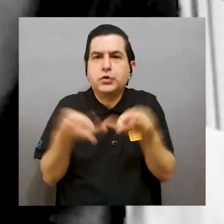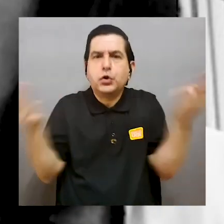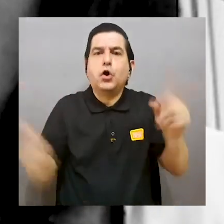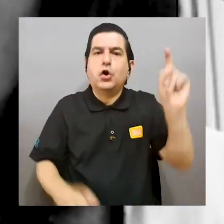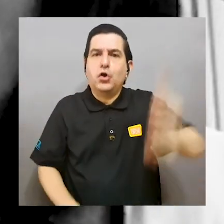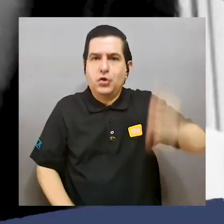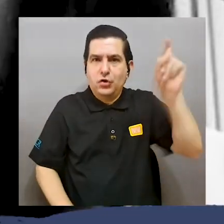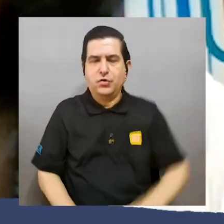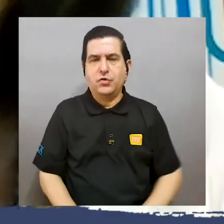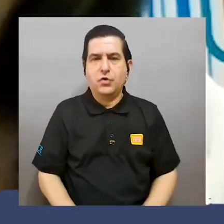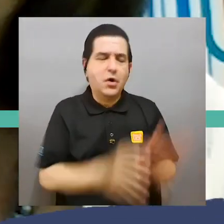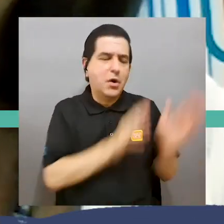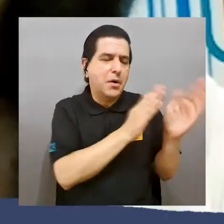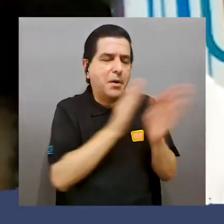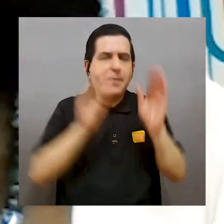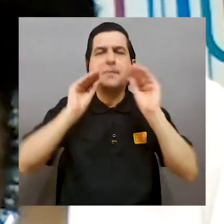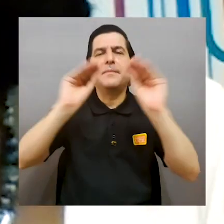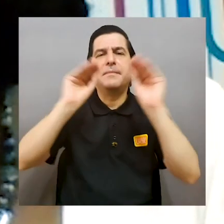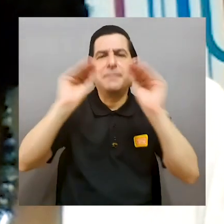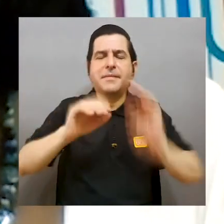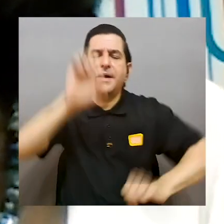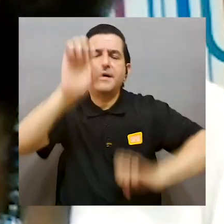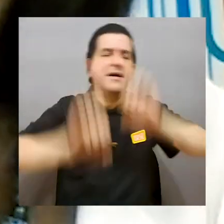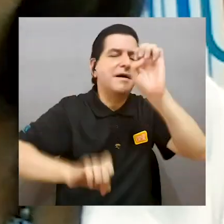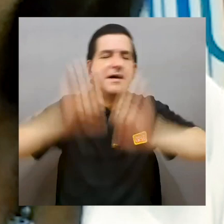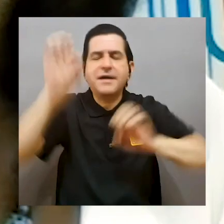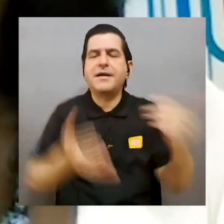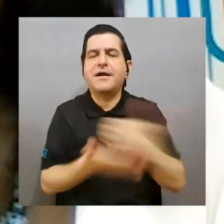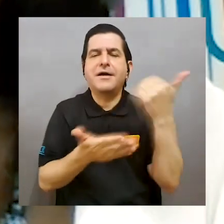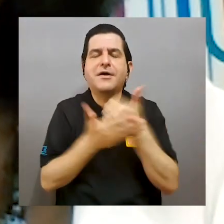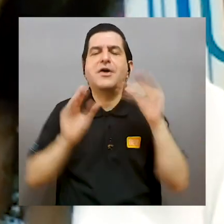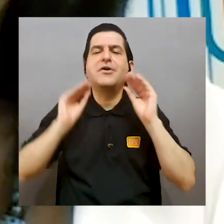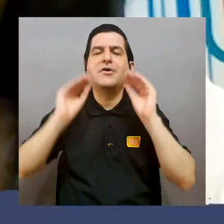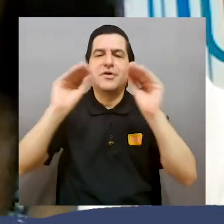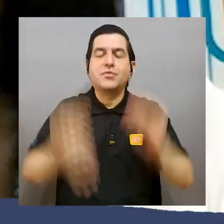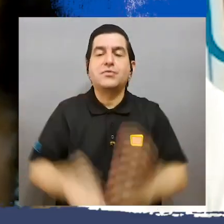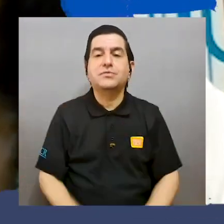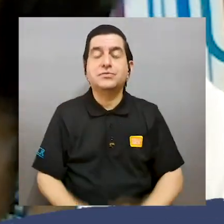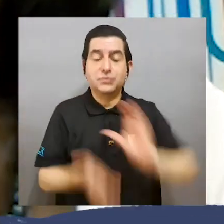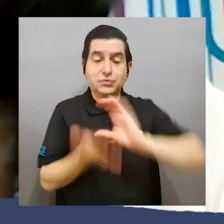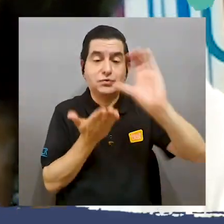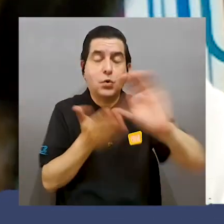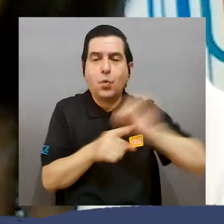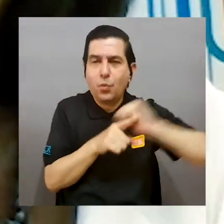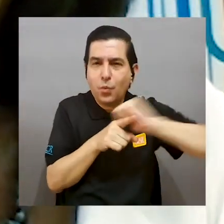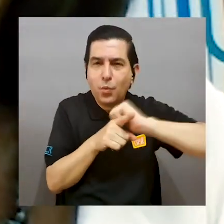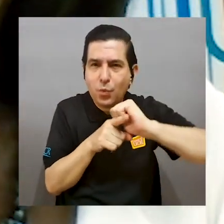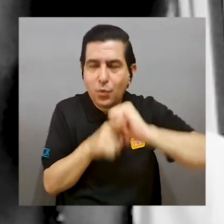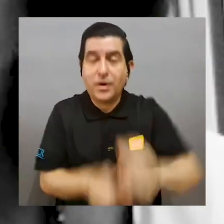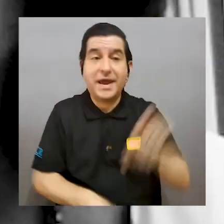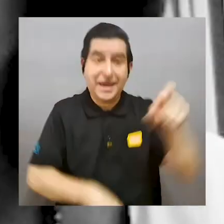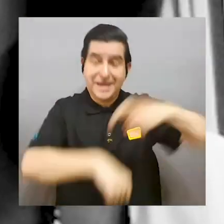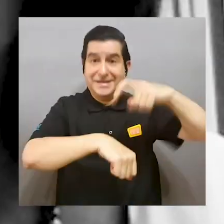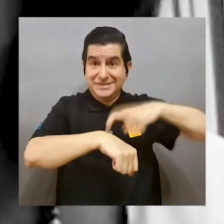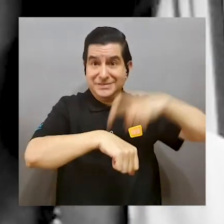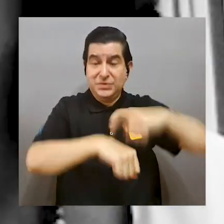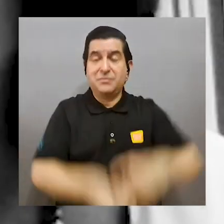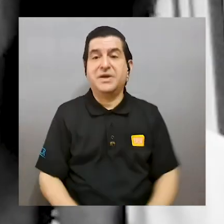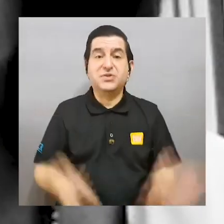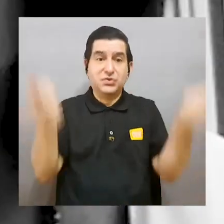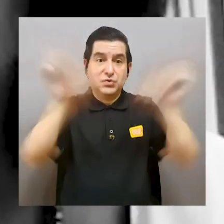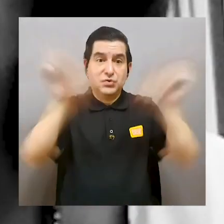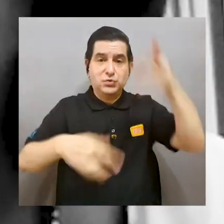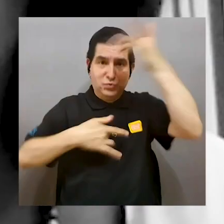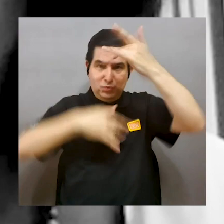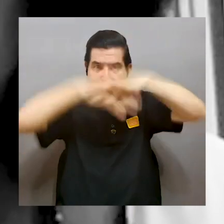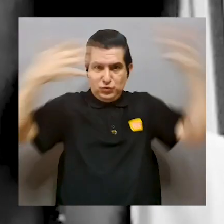los materiales necesarios, el planeamiento didáctico, la evaluación, recursos didácticos y cursos de capacitación. Estábamos en ese proceso cuando